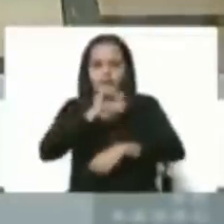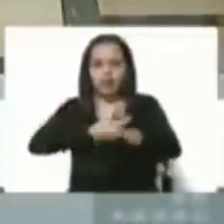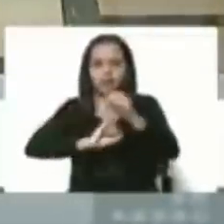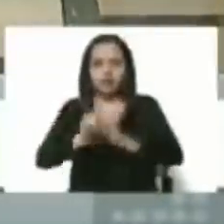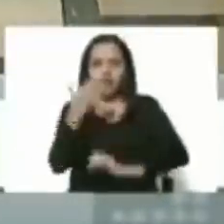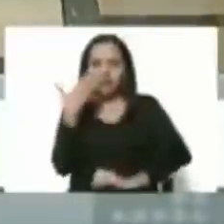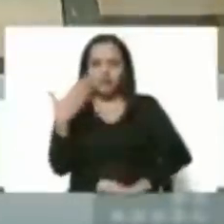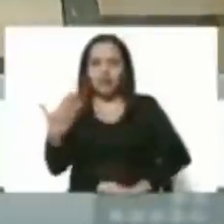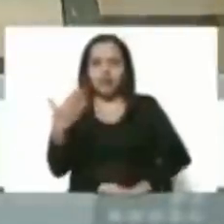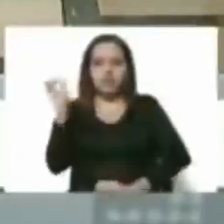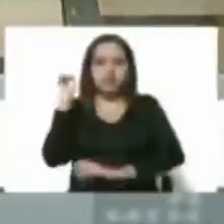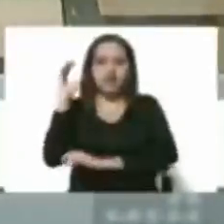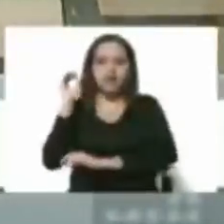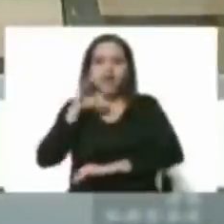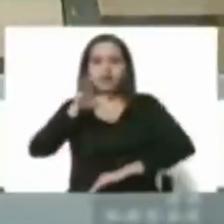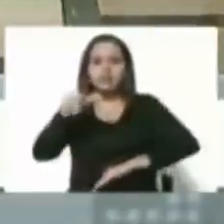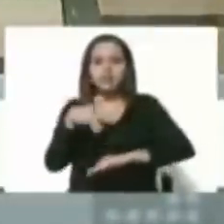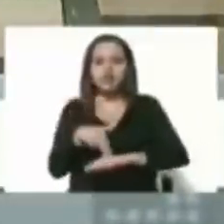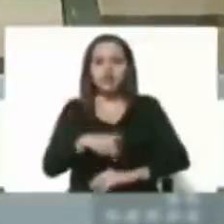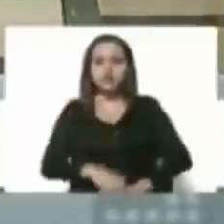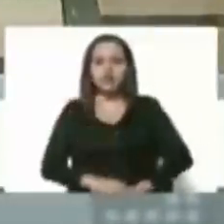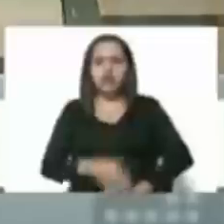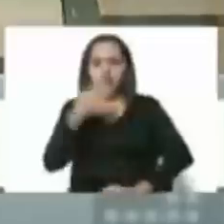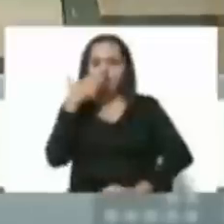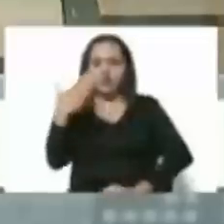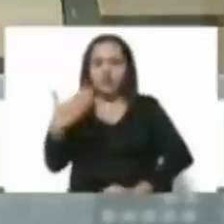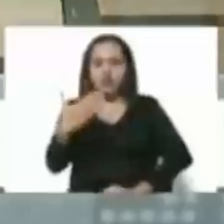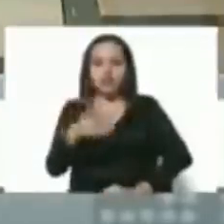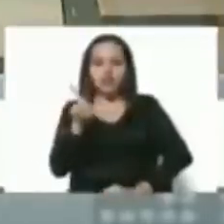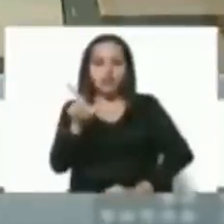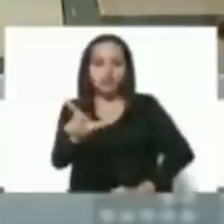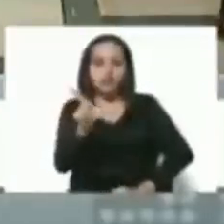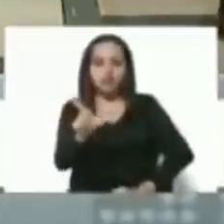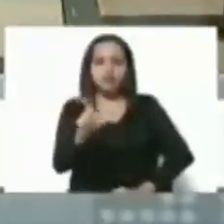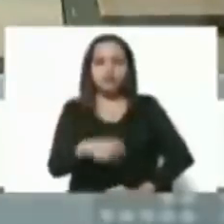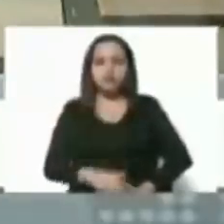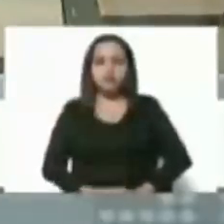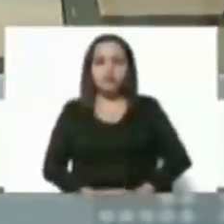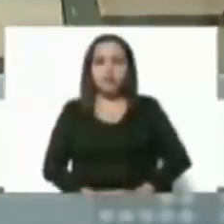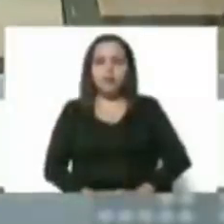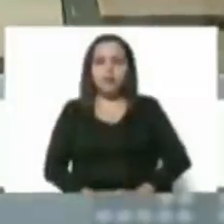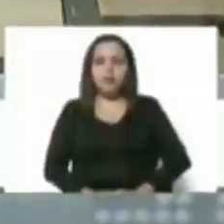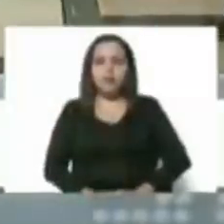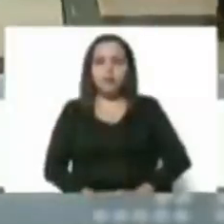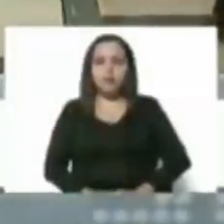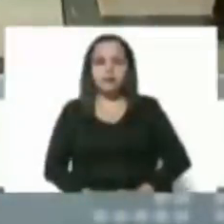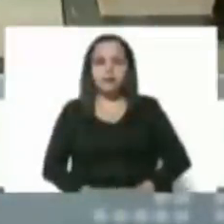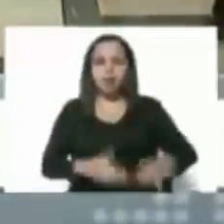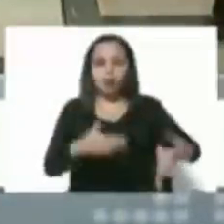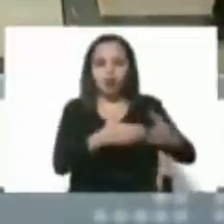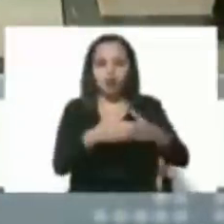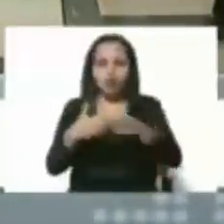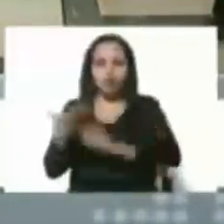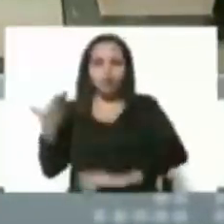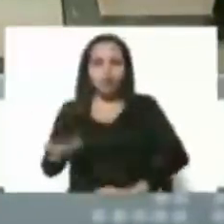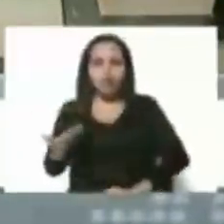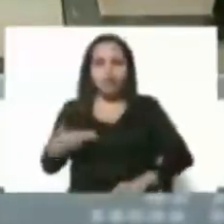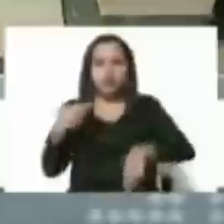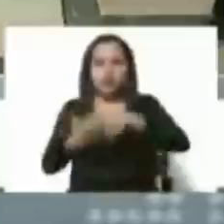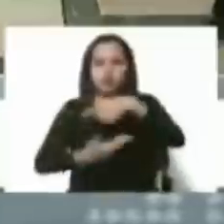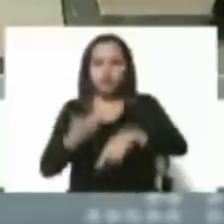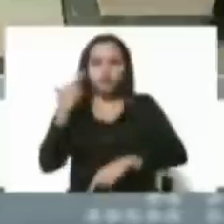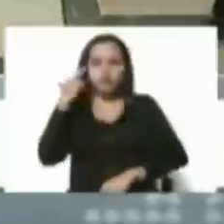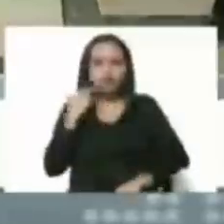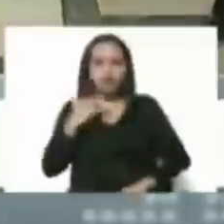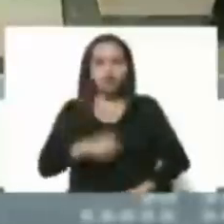infiltrarse al movimiento otros dicen que esta fue una especie lanzada por por usa